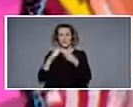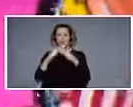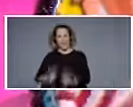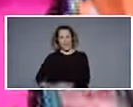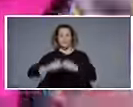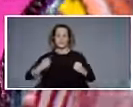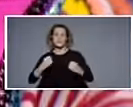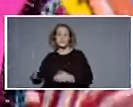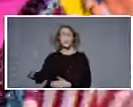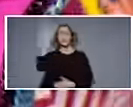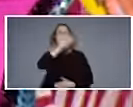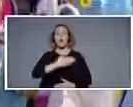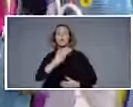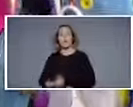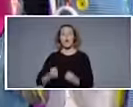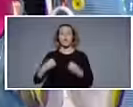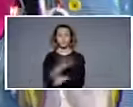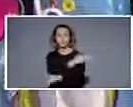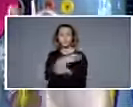en colegio se convierten en